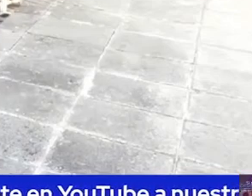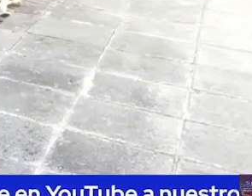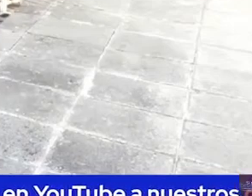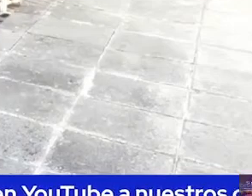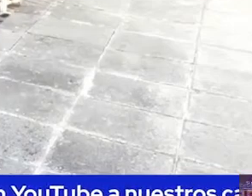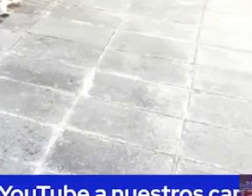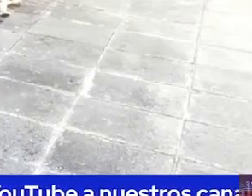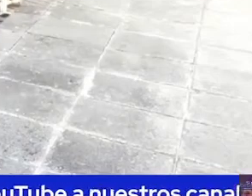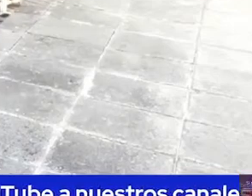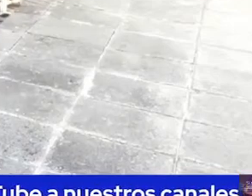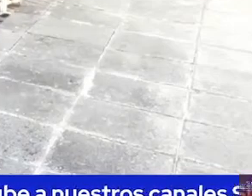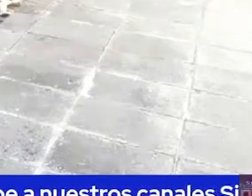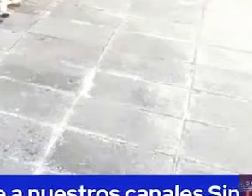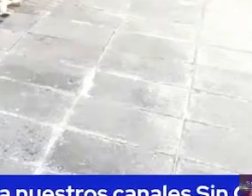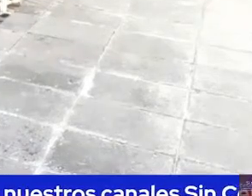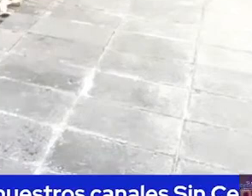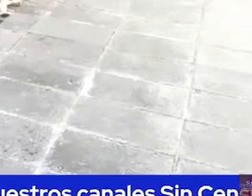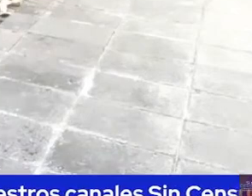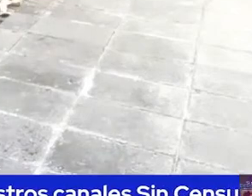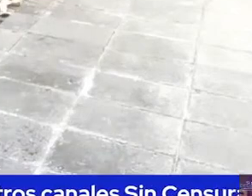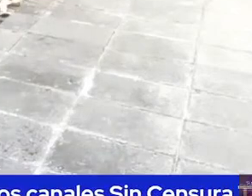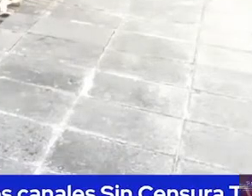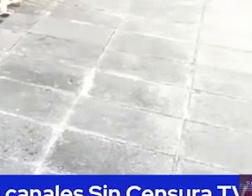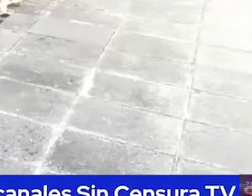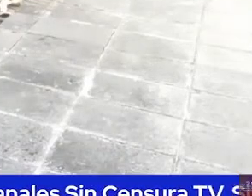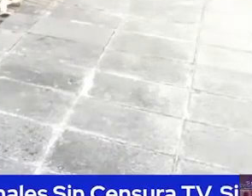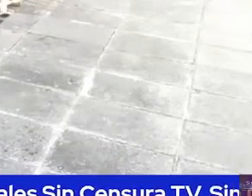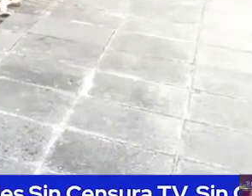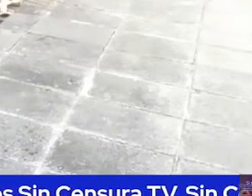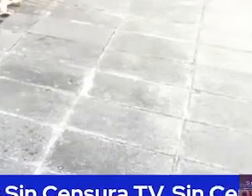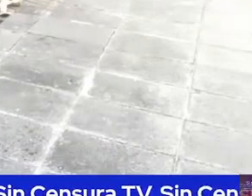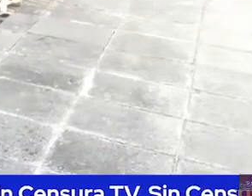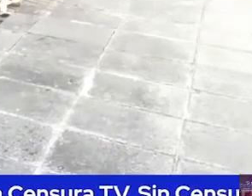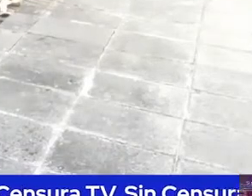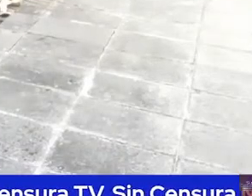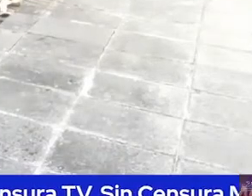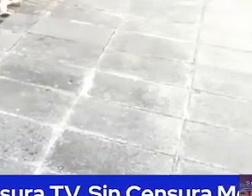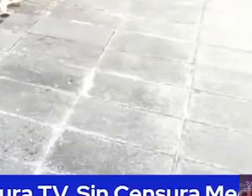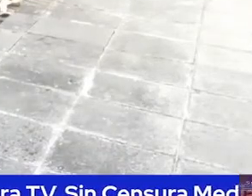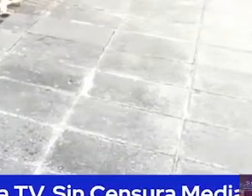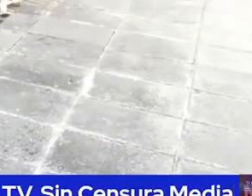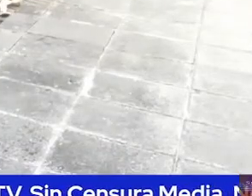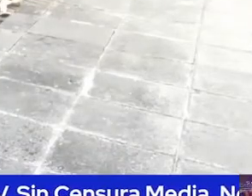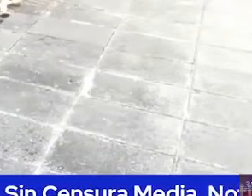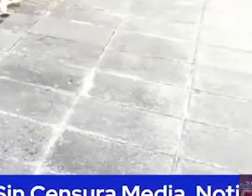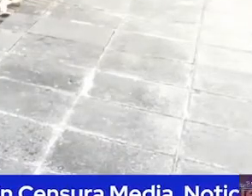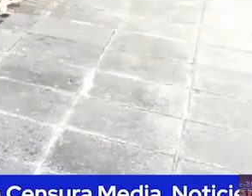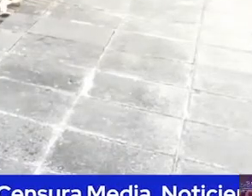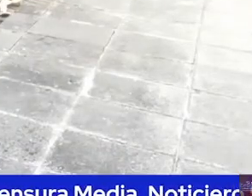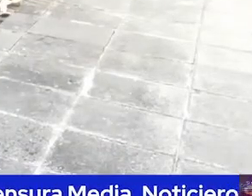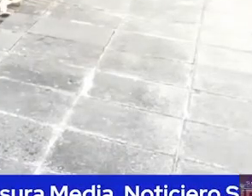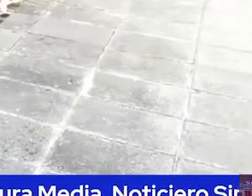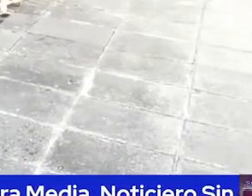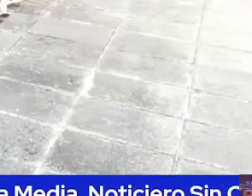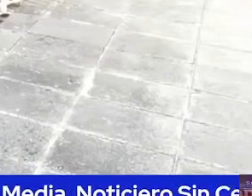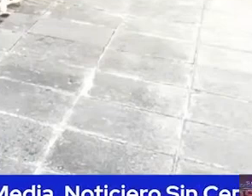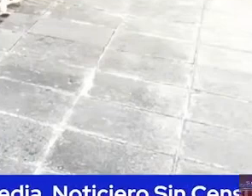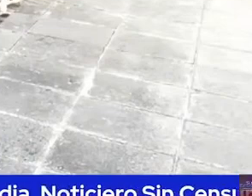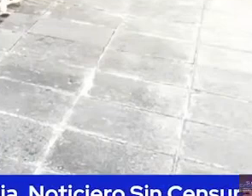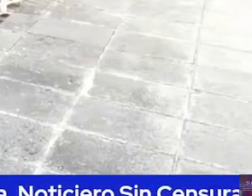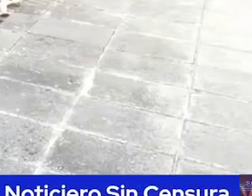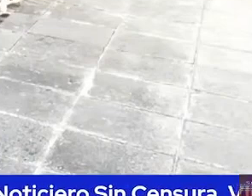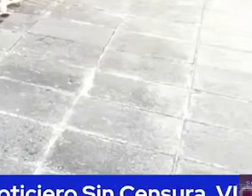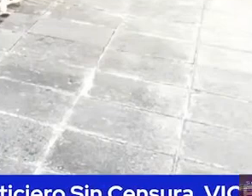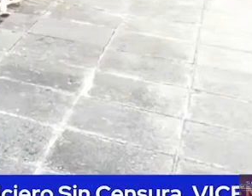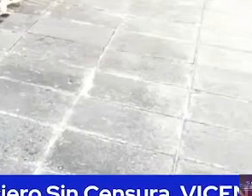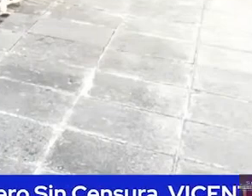y 10 sicarios más involucrados en este intento de ejecución contra Ciro Gómez Leyva. Se les